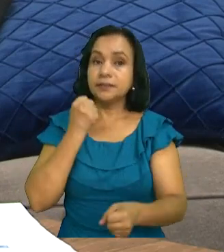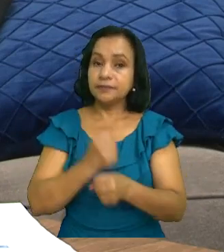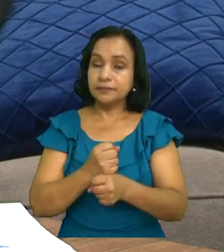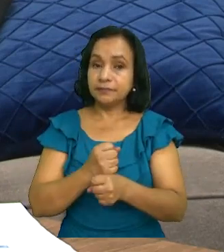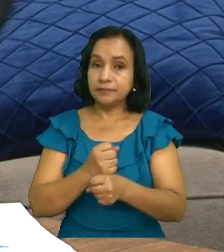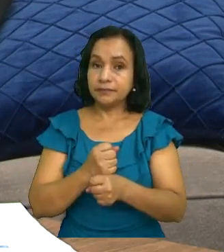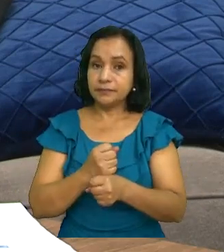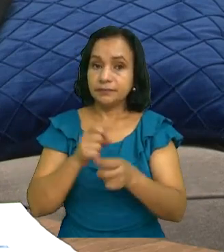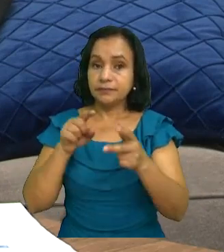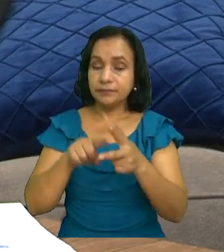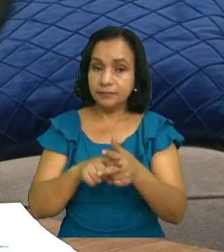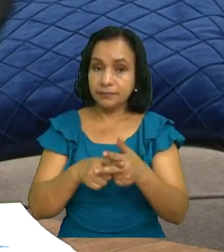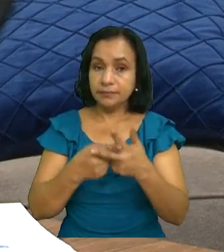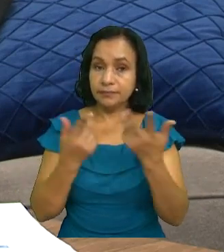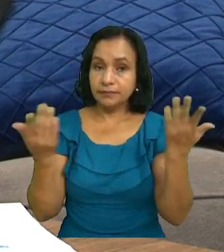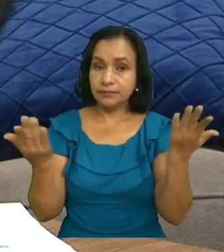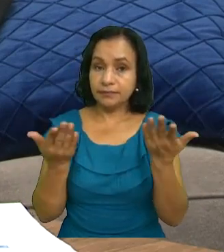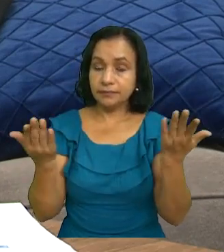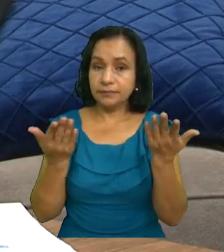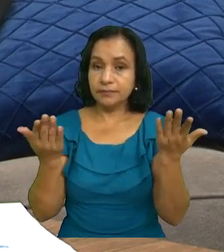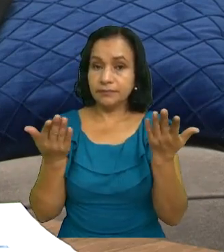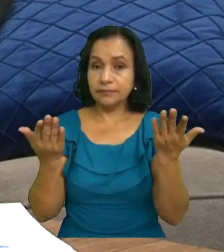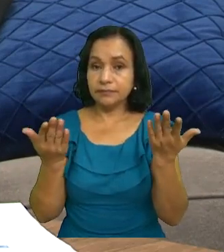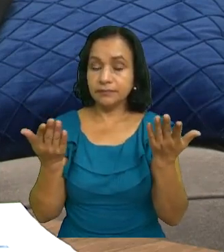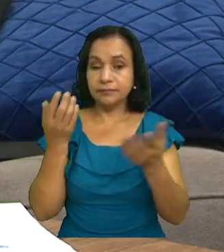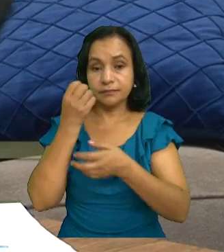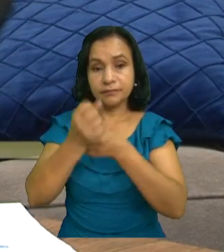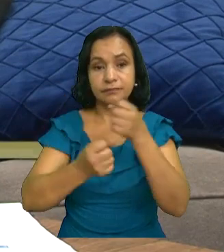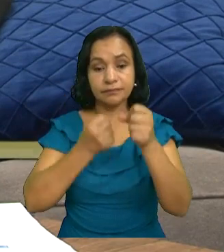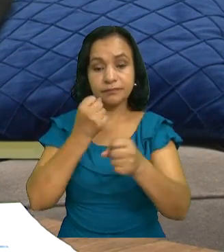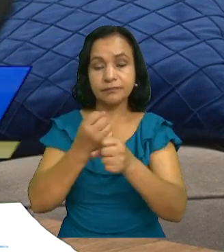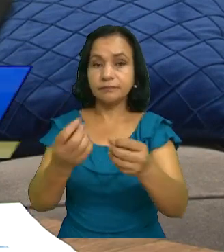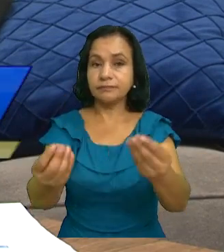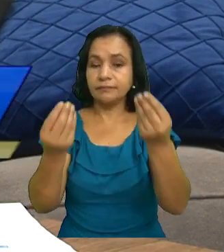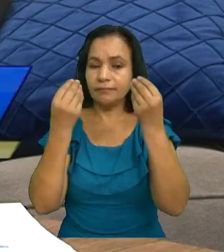tuvimos un inicio muy intenso de trabajo